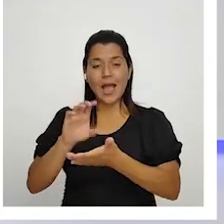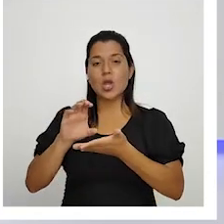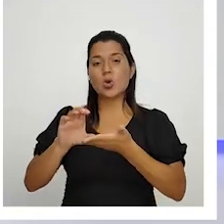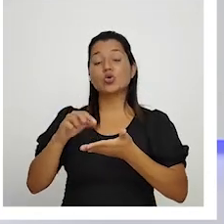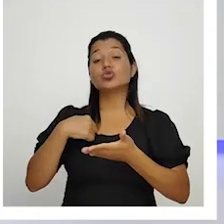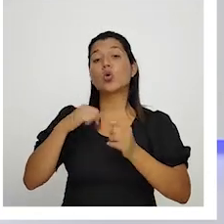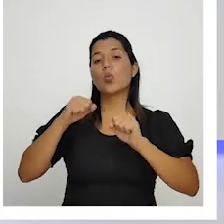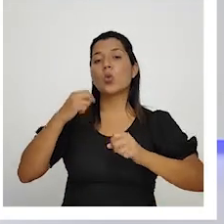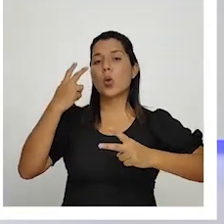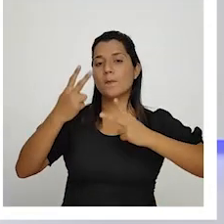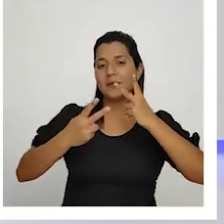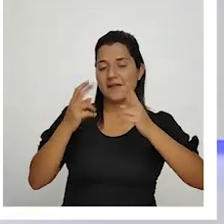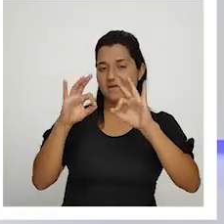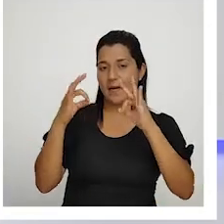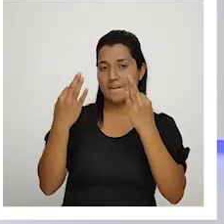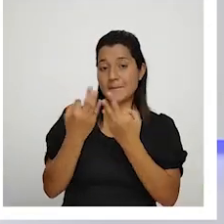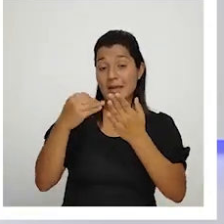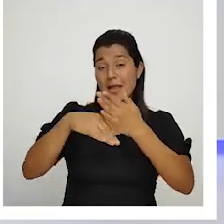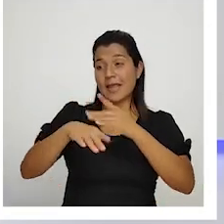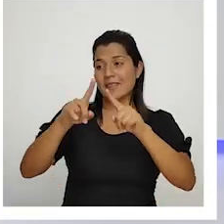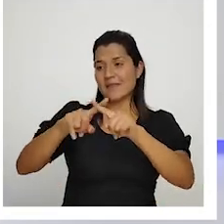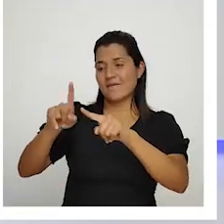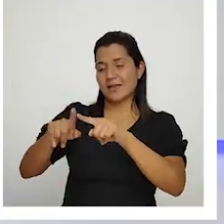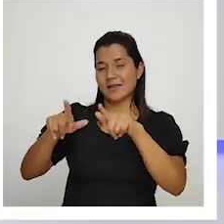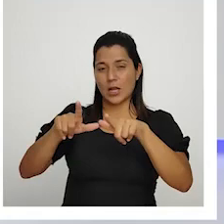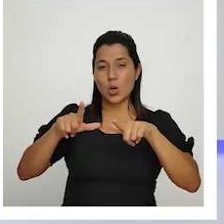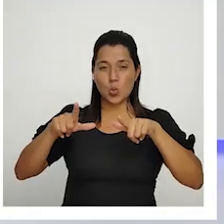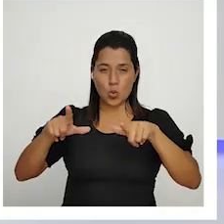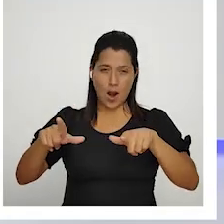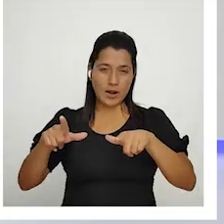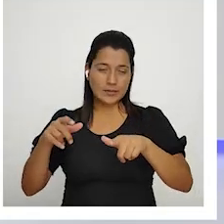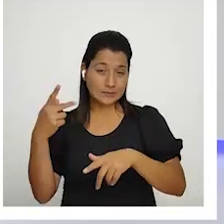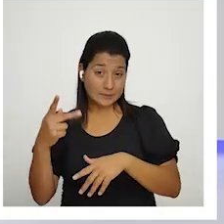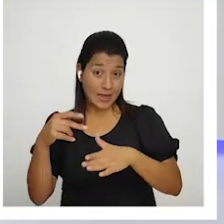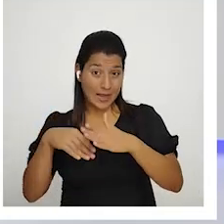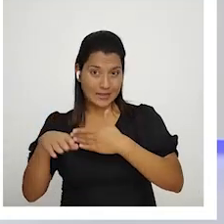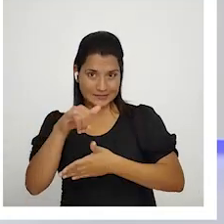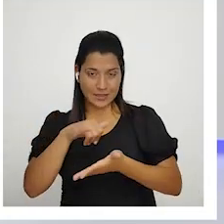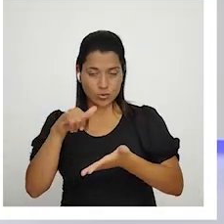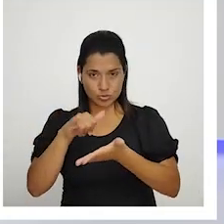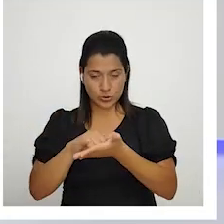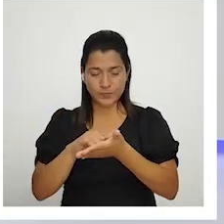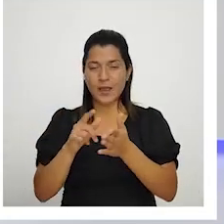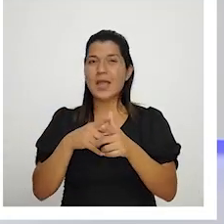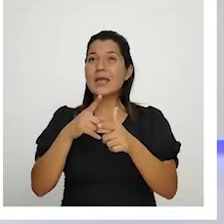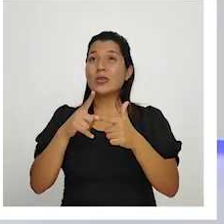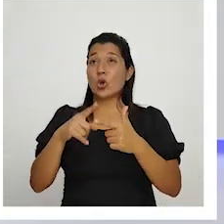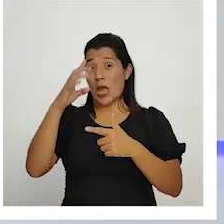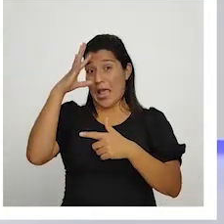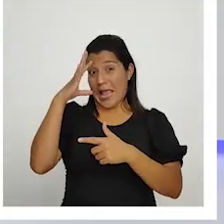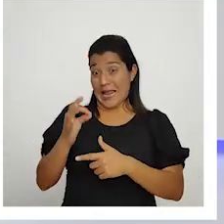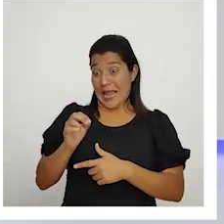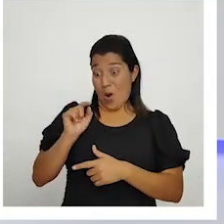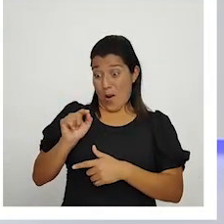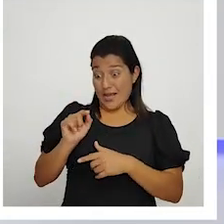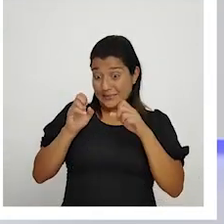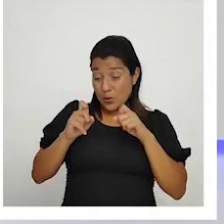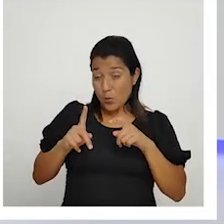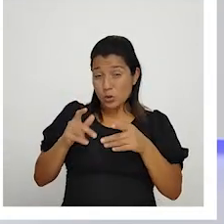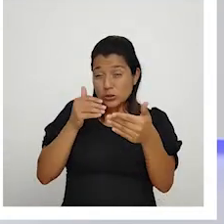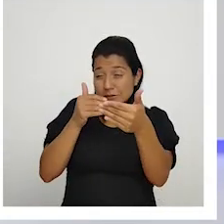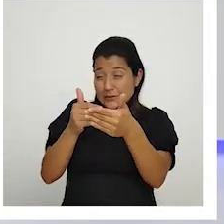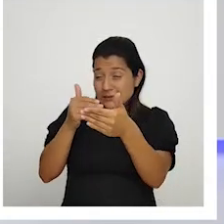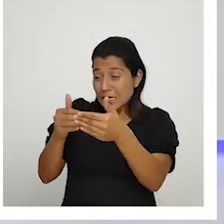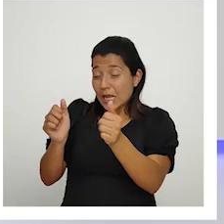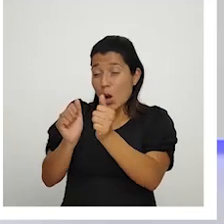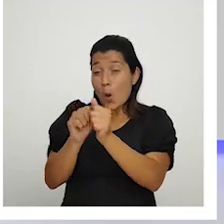visitar familias de diferentes lugares vulnerables aquí de San José, ¿verdad? Entonces yo creo que el estar cerca de las poblaciones más vulnerables